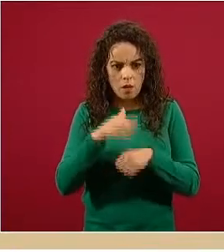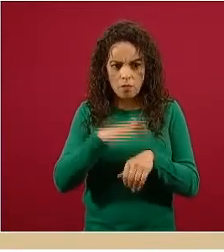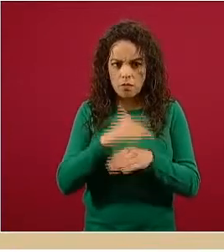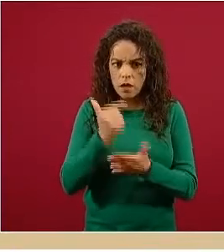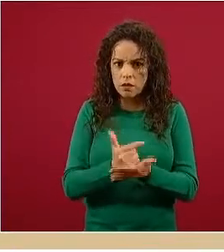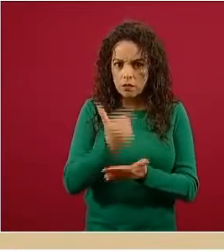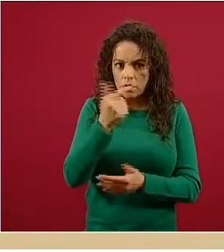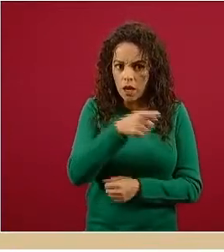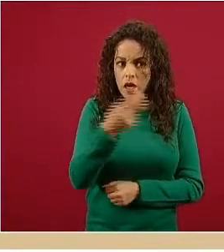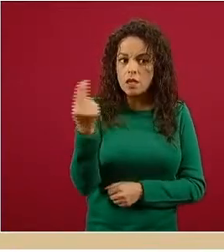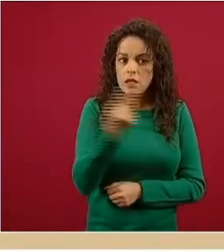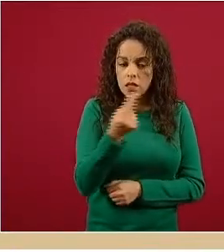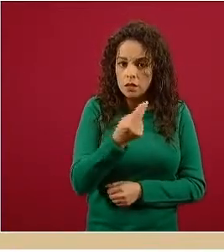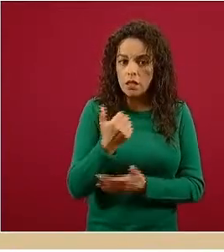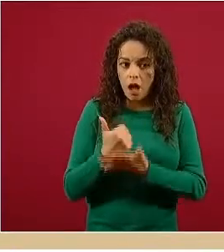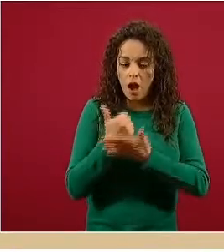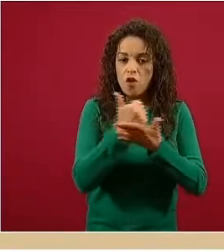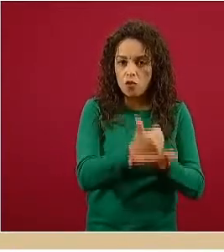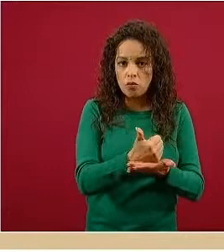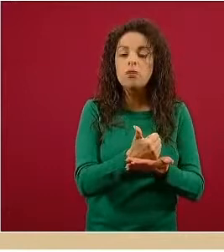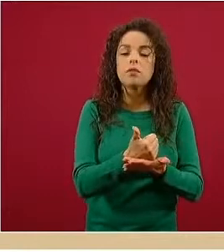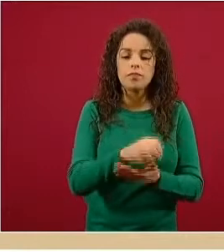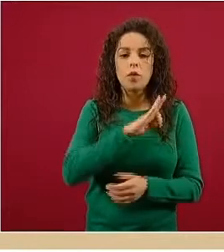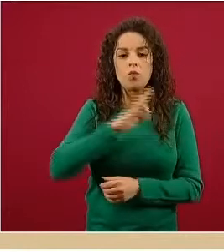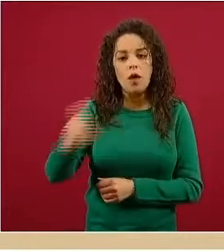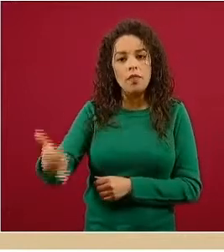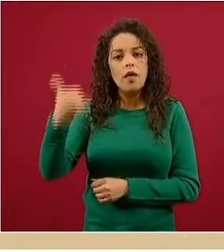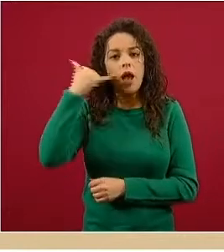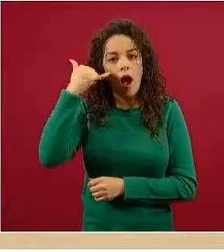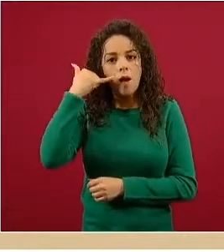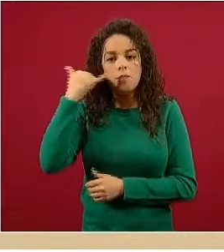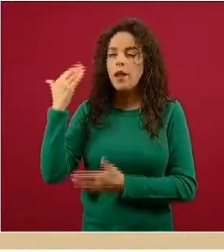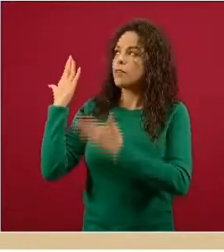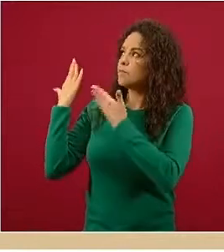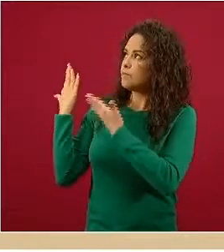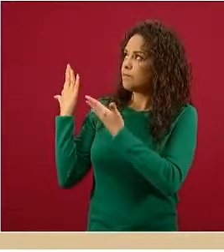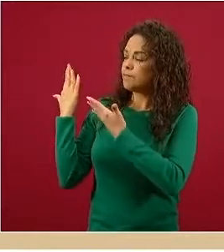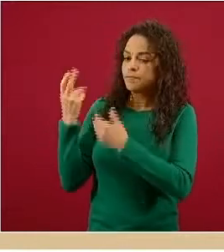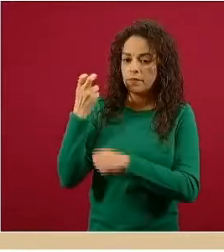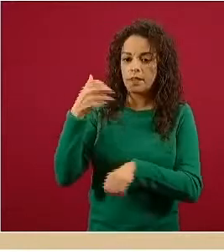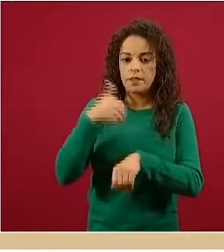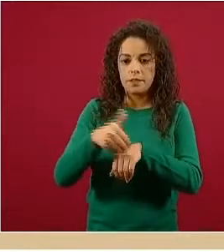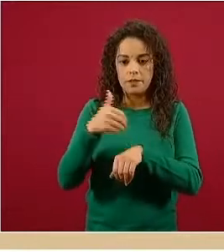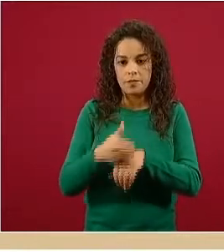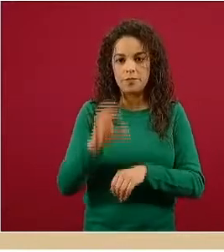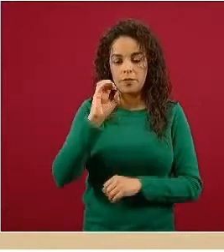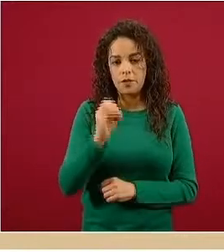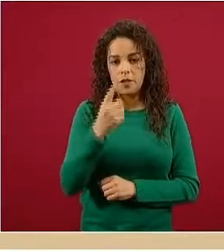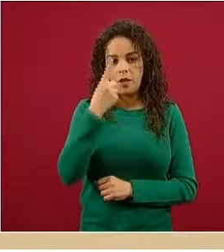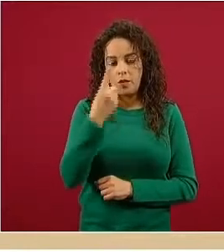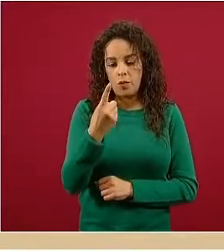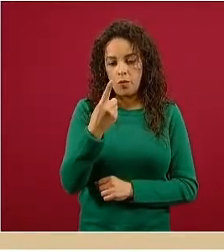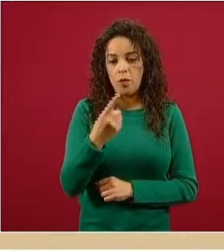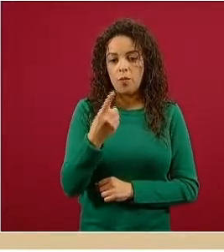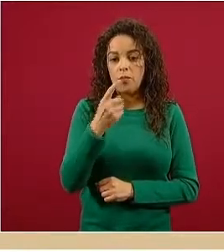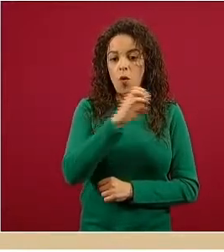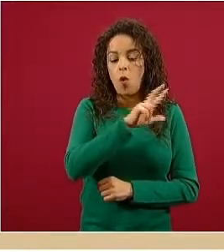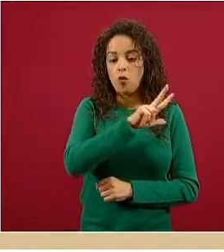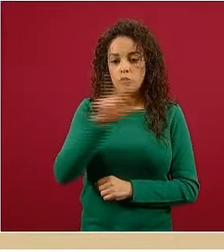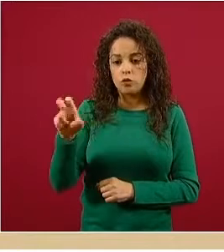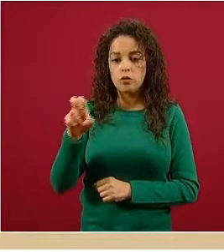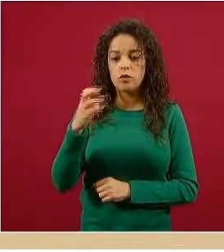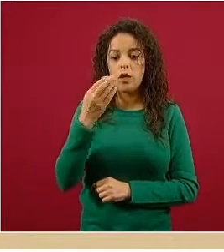aíslen y sobre todo también fomentar la adherencia terapéutica. Es importante que tomen sus medicinas,